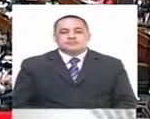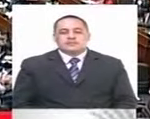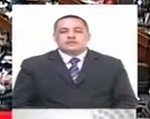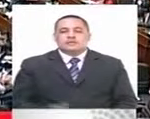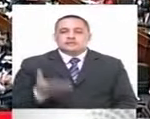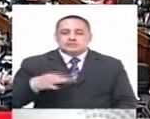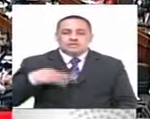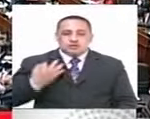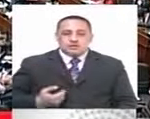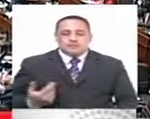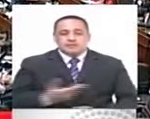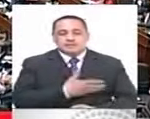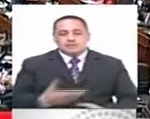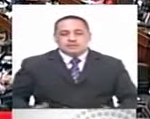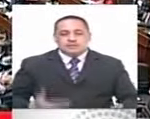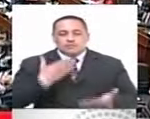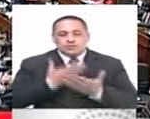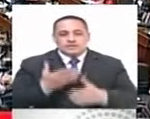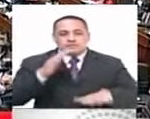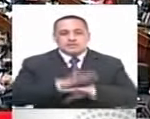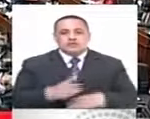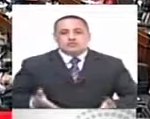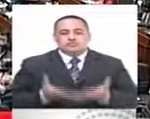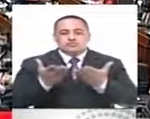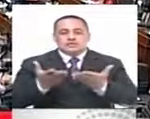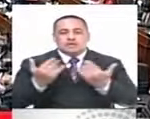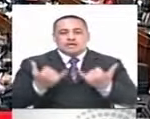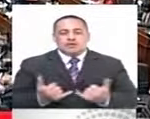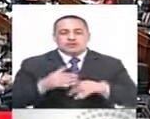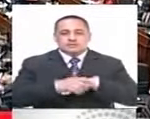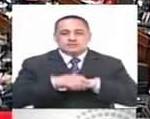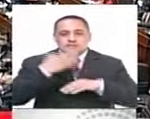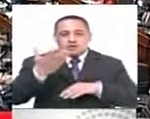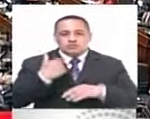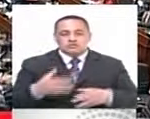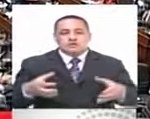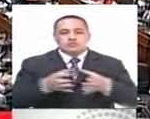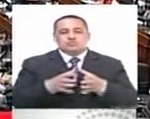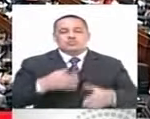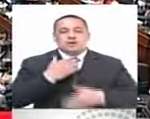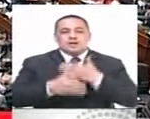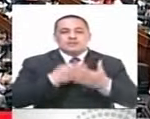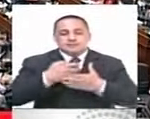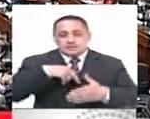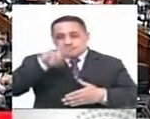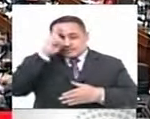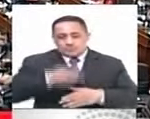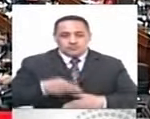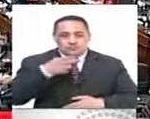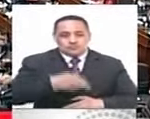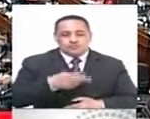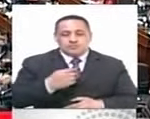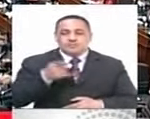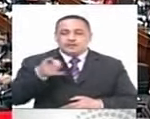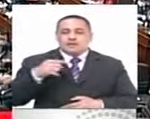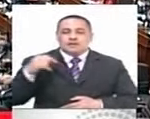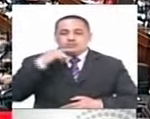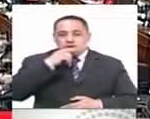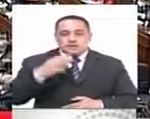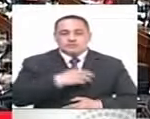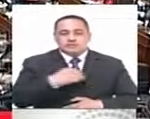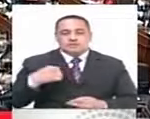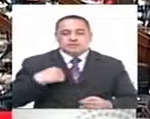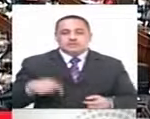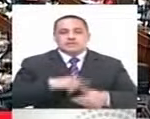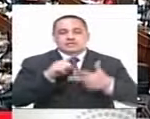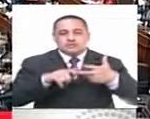Señora presidenta, buenas tardes. Por su intermedio, el saludo de la bancada Avanza País a la señora Premier, al